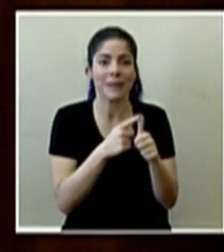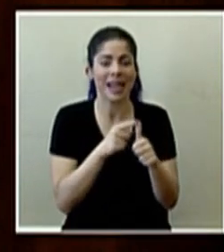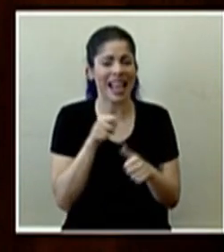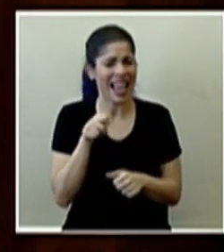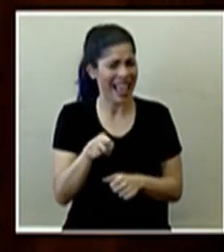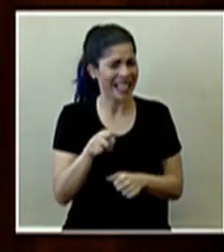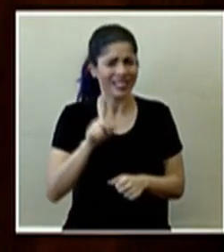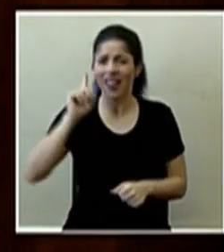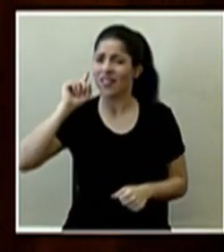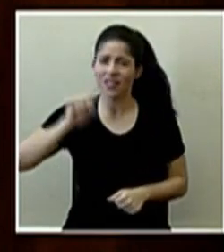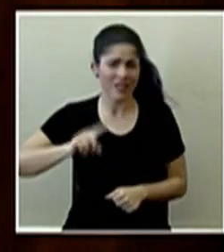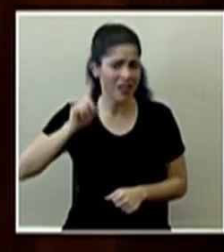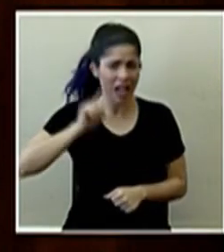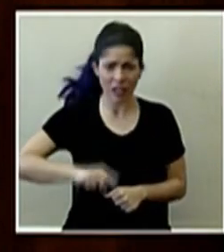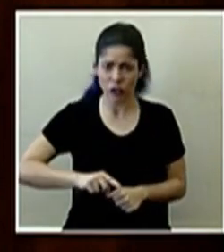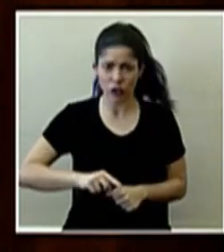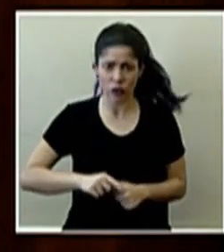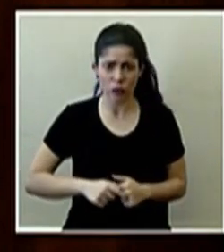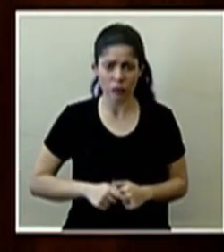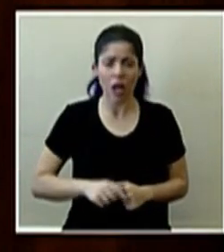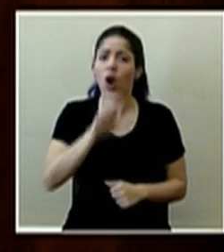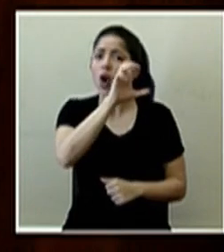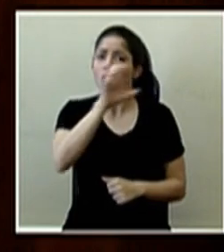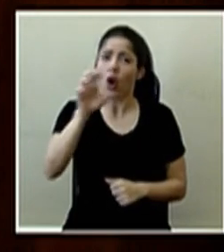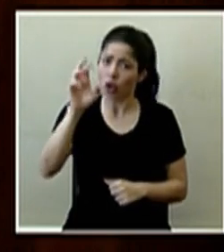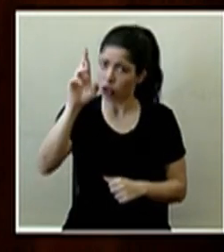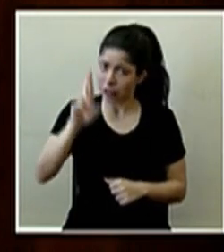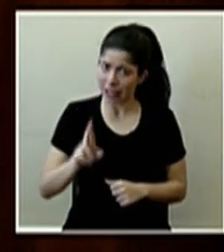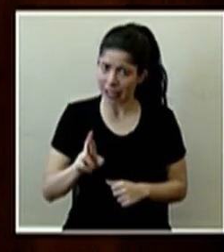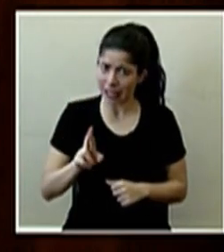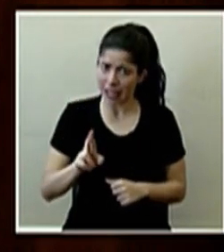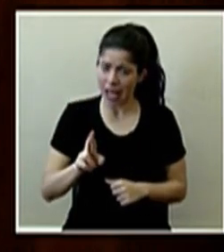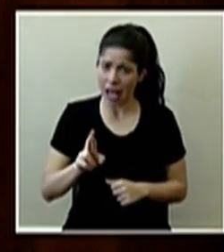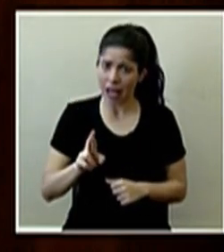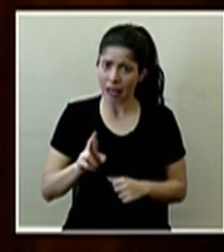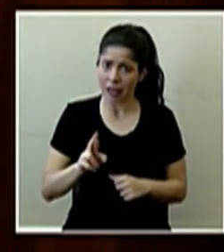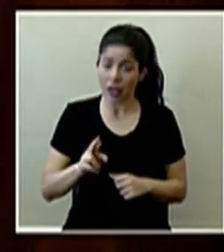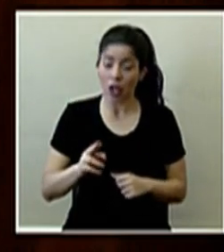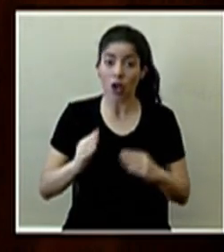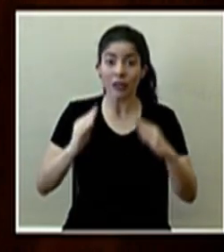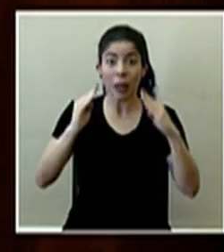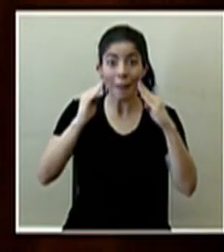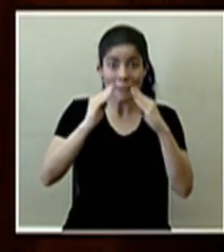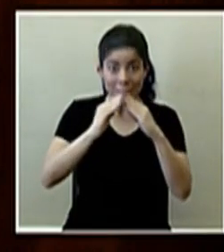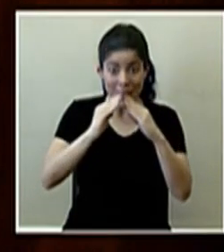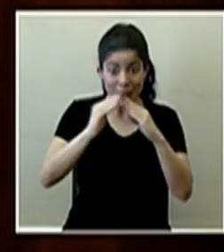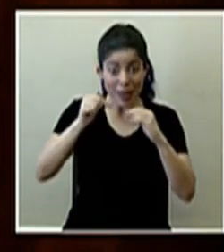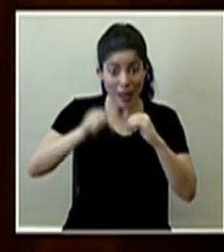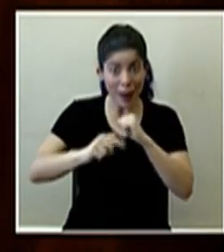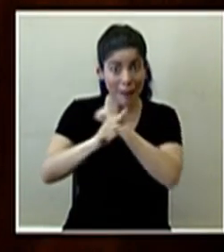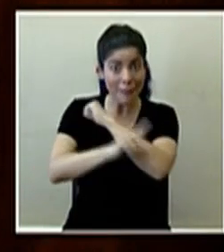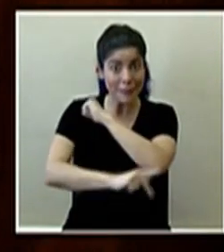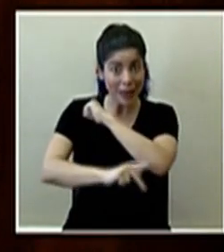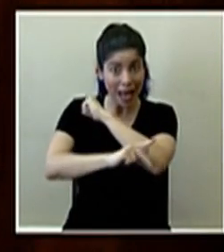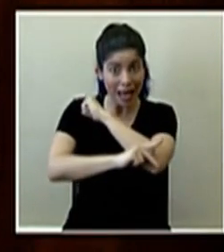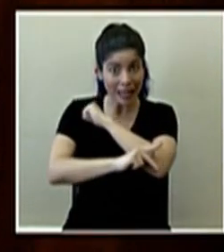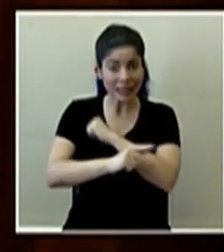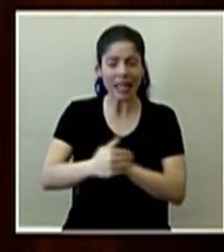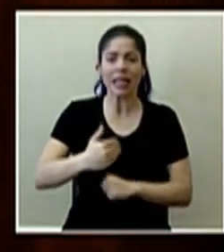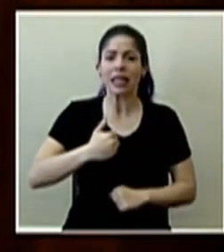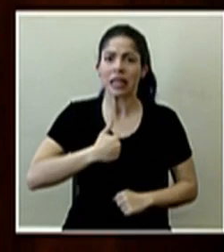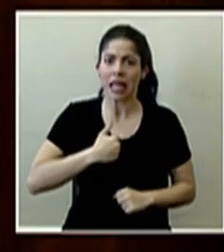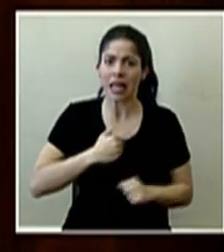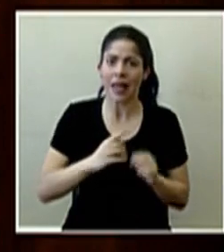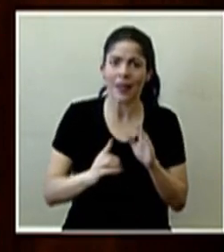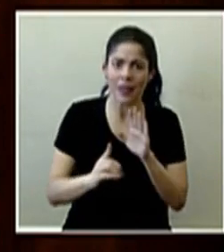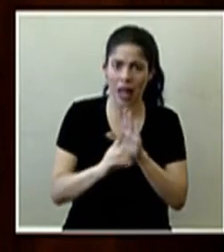es totalmente falso. En Costa Rica, los que vivimos en este país tenemos un